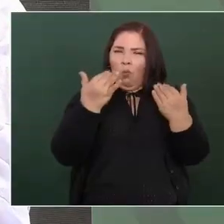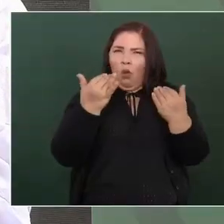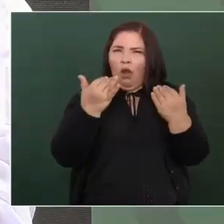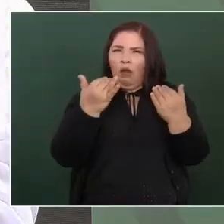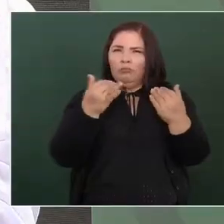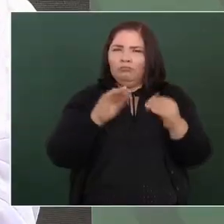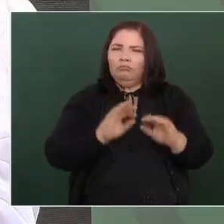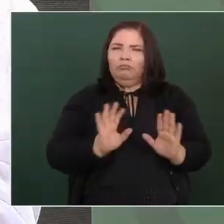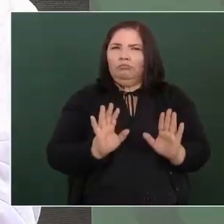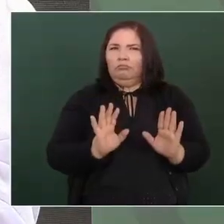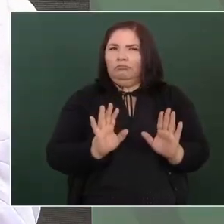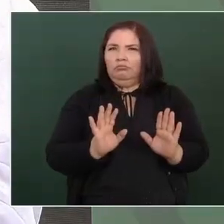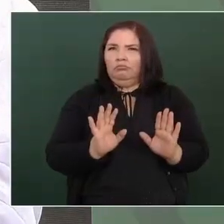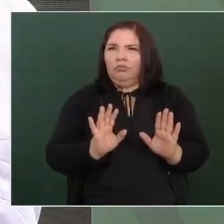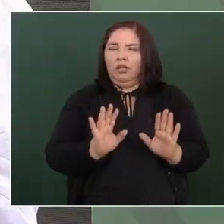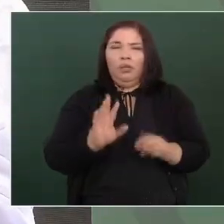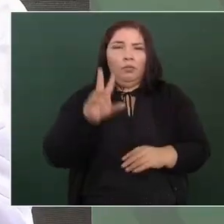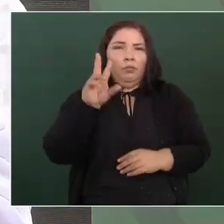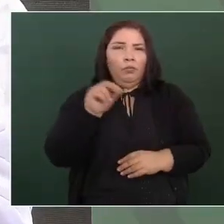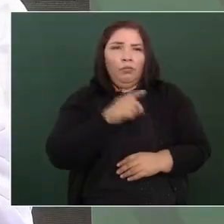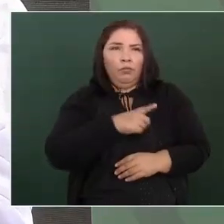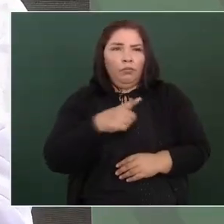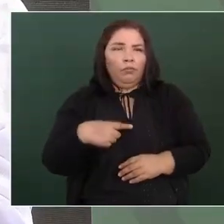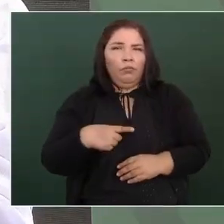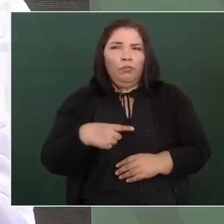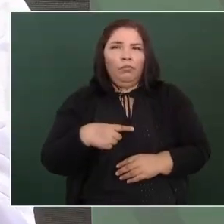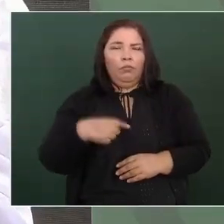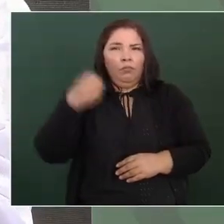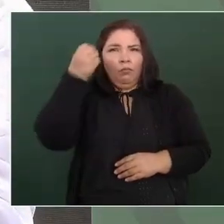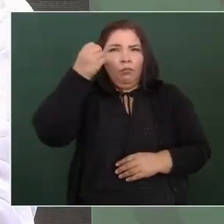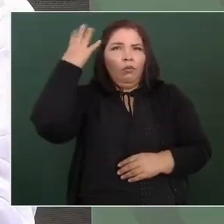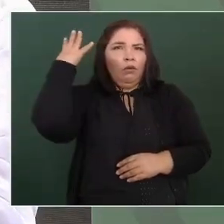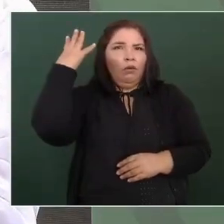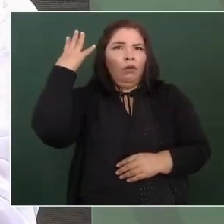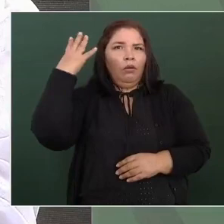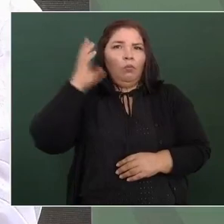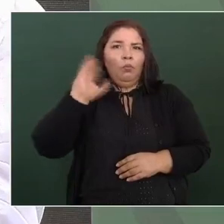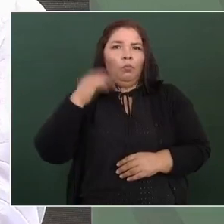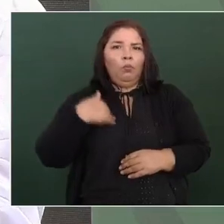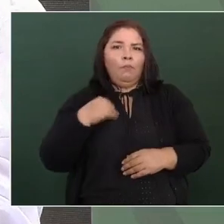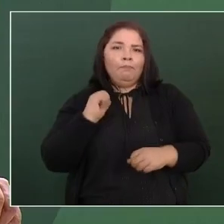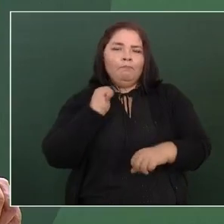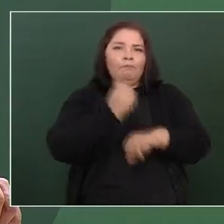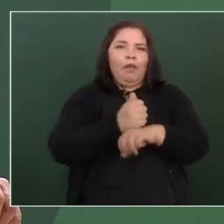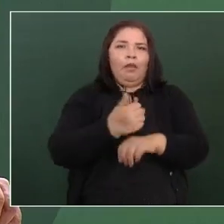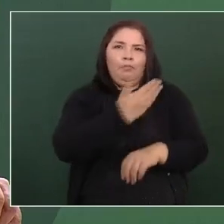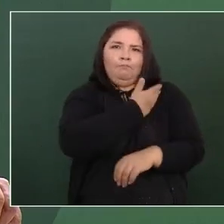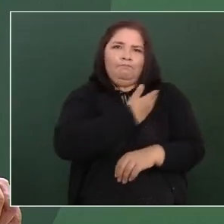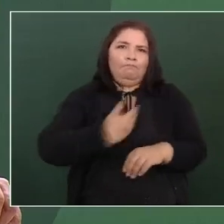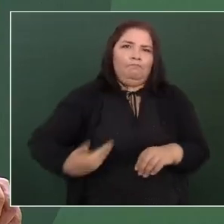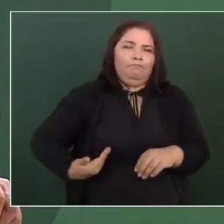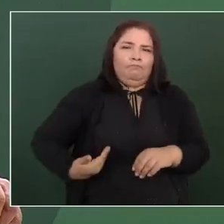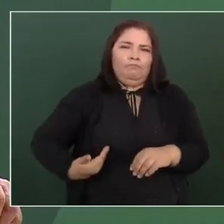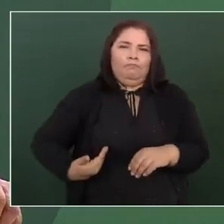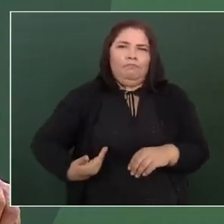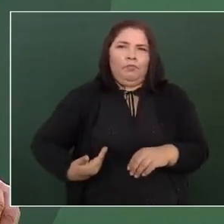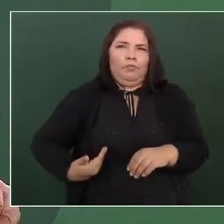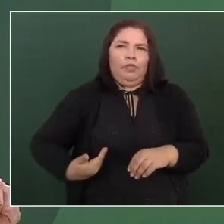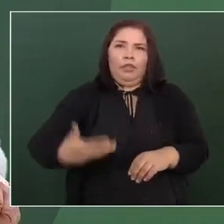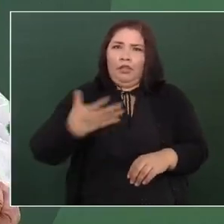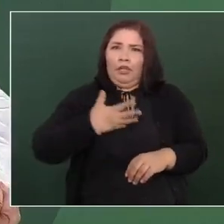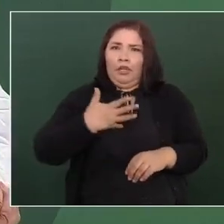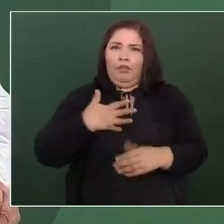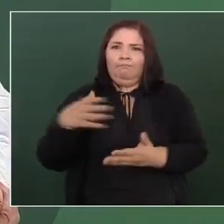Nada más para que no se olvide, cuando llegamos, la presidencia de la República tenía